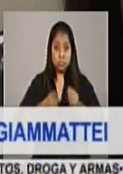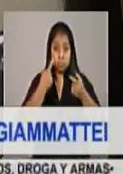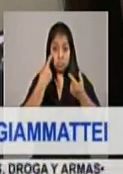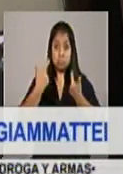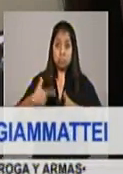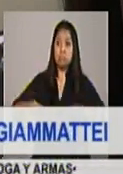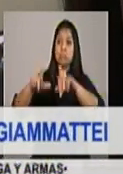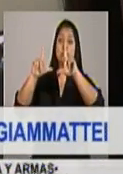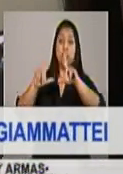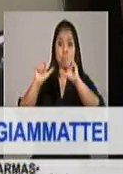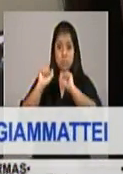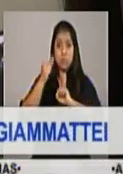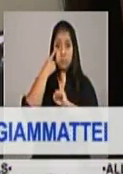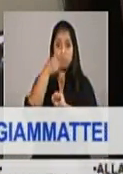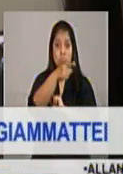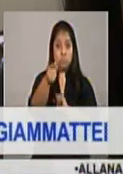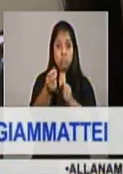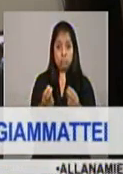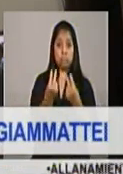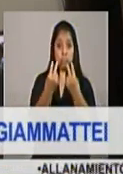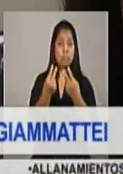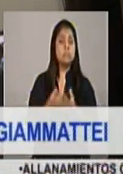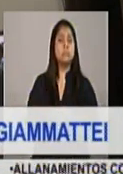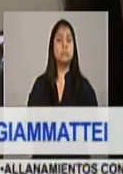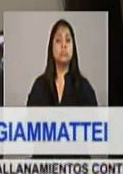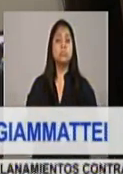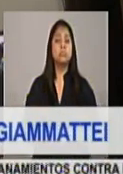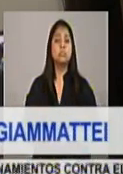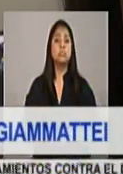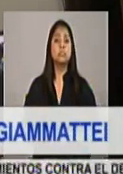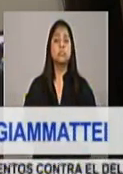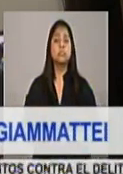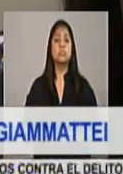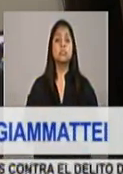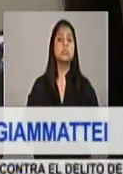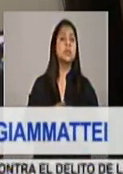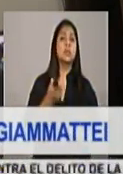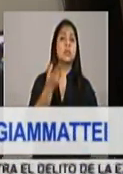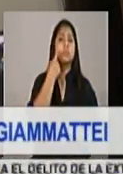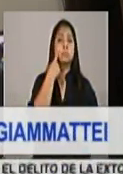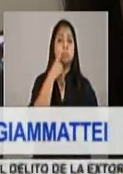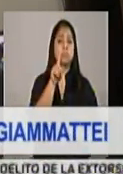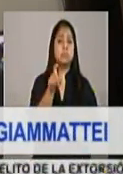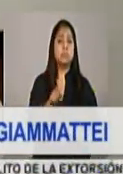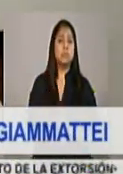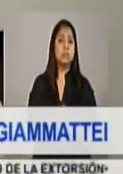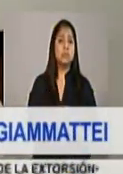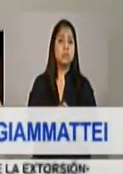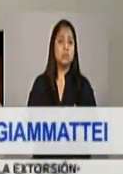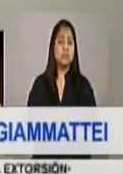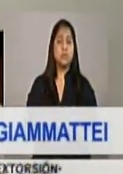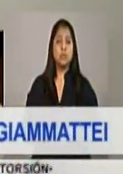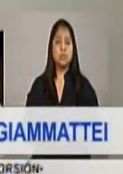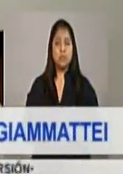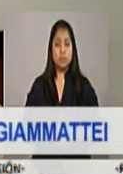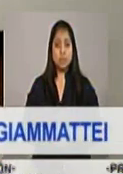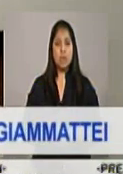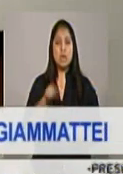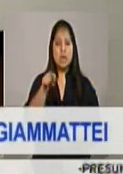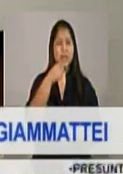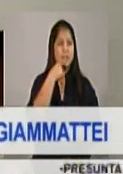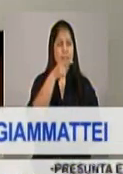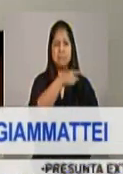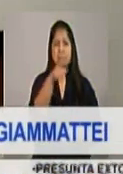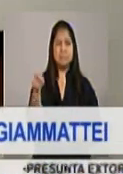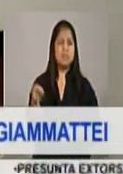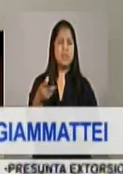cámara. ¿Nos puede hablar un poquito de eso, señor presidente? ¿Cuándo se hizo? Mire, dice que aquí hay mucha gente que